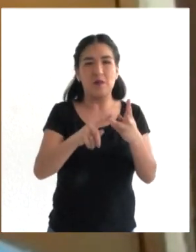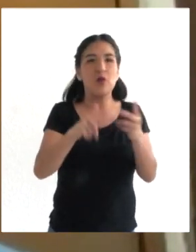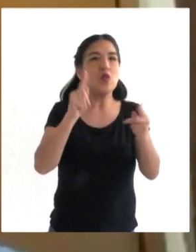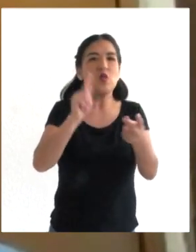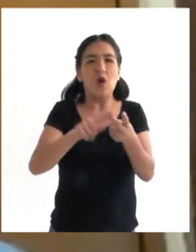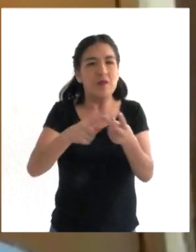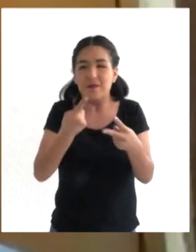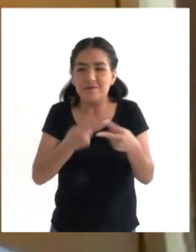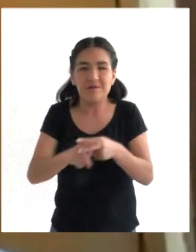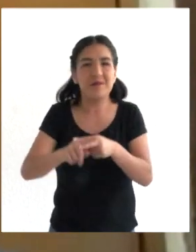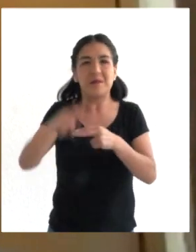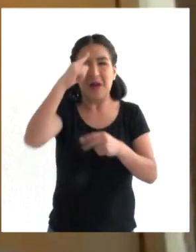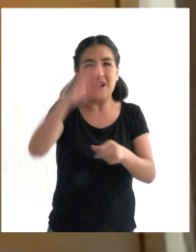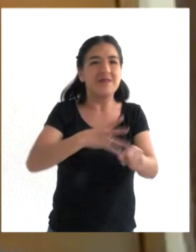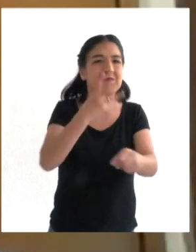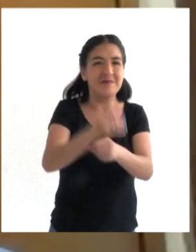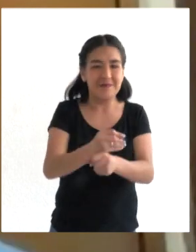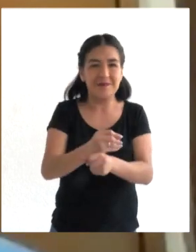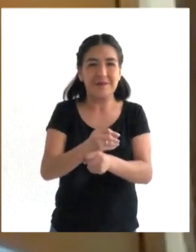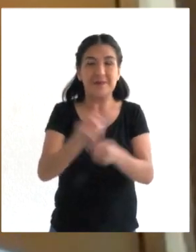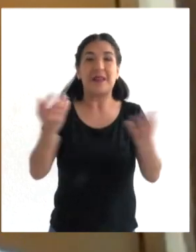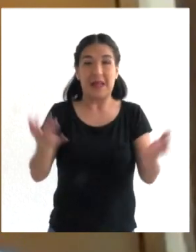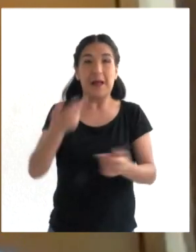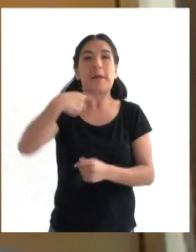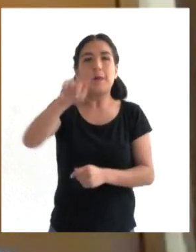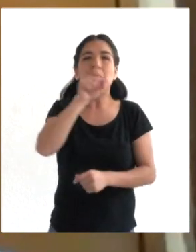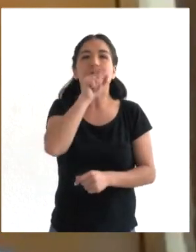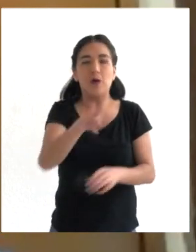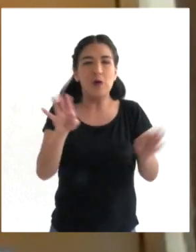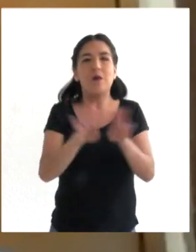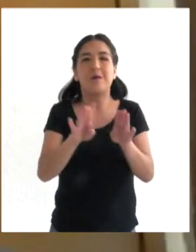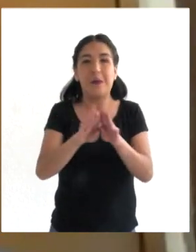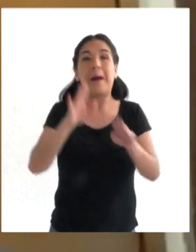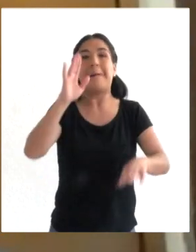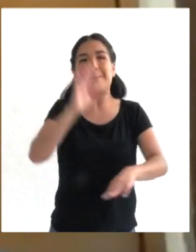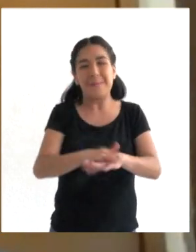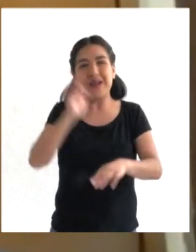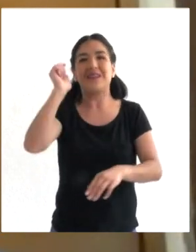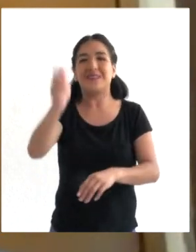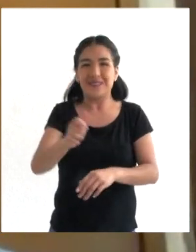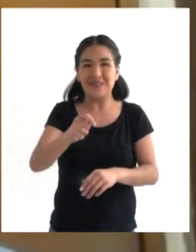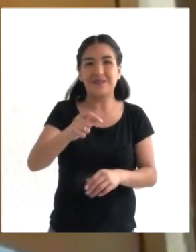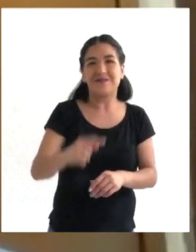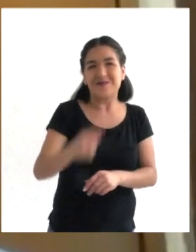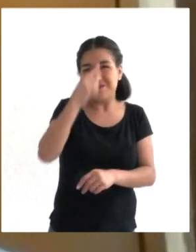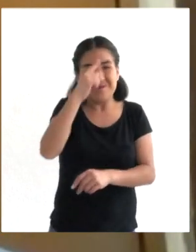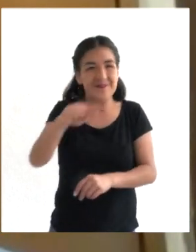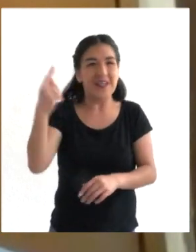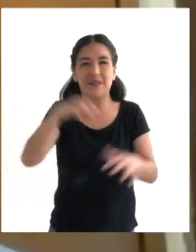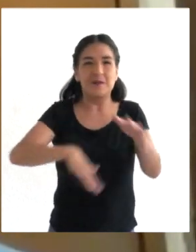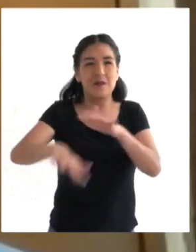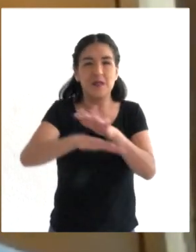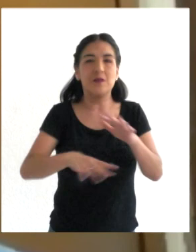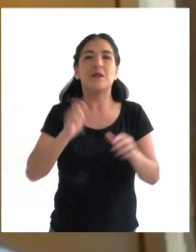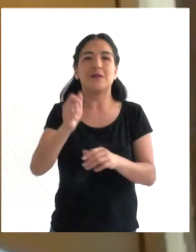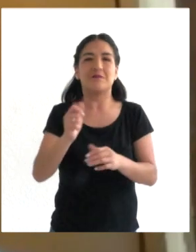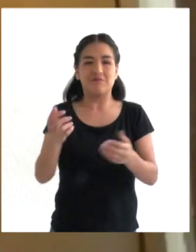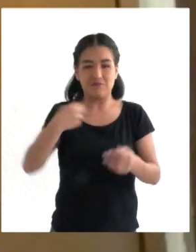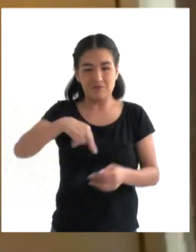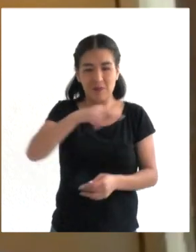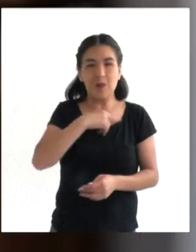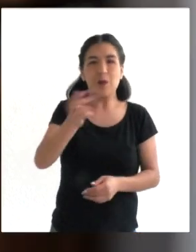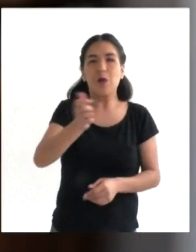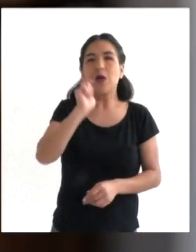empezaríamos? Pero pues también habría que ir todavía a lo más básico, nuestros hábitos de